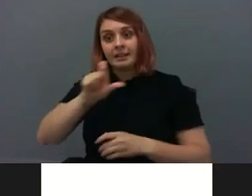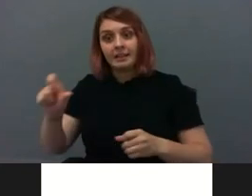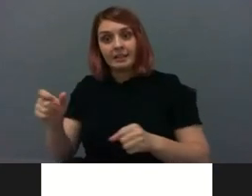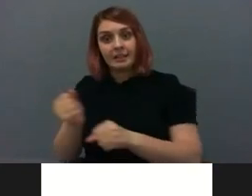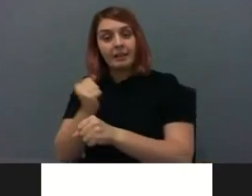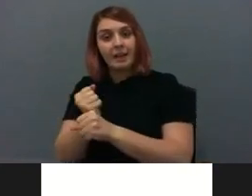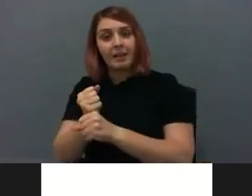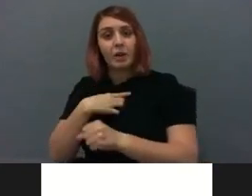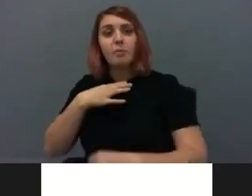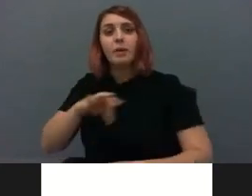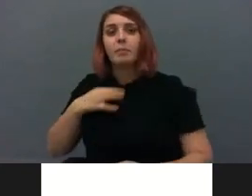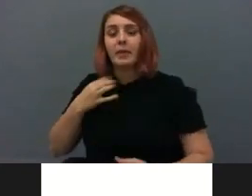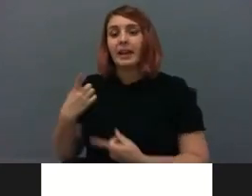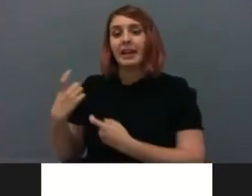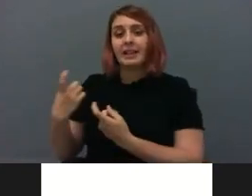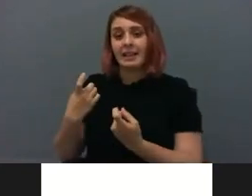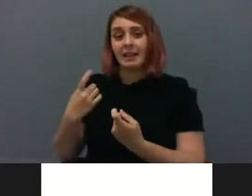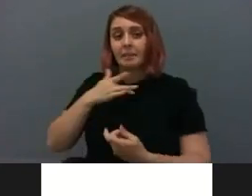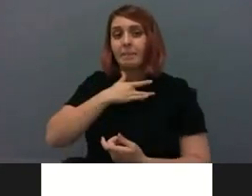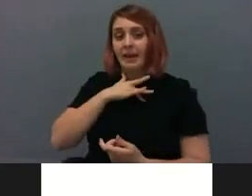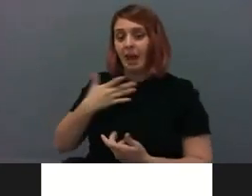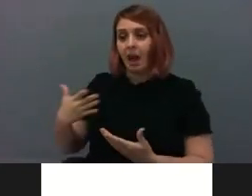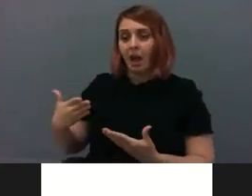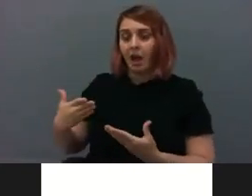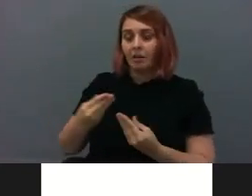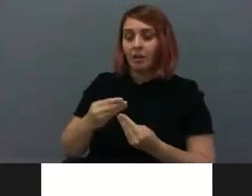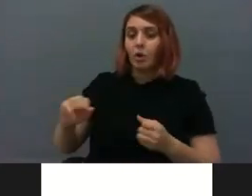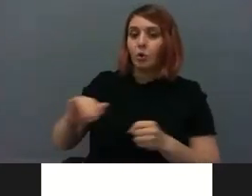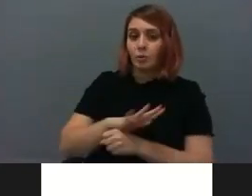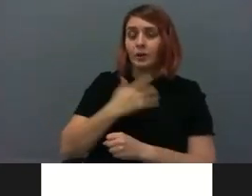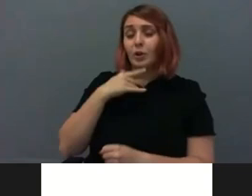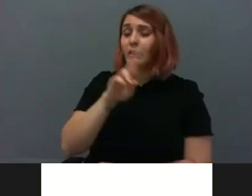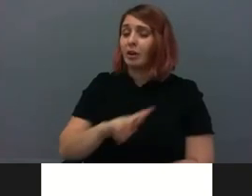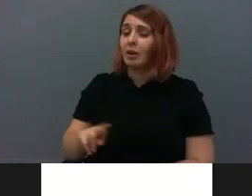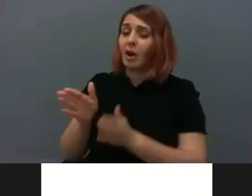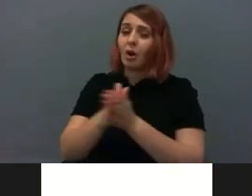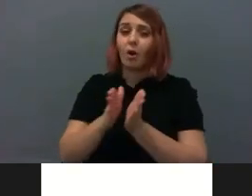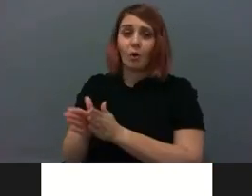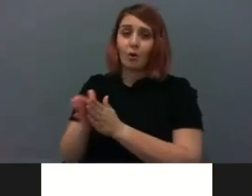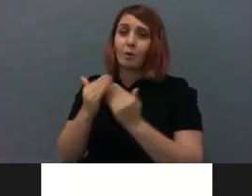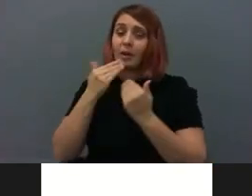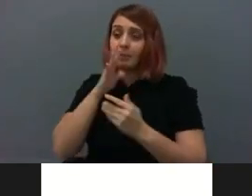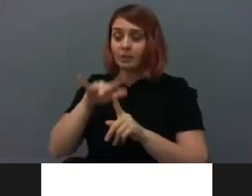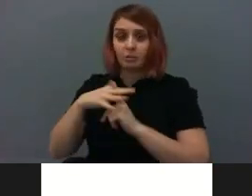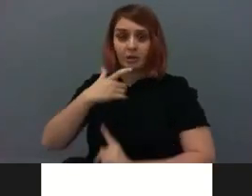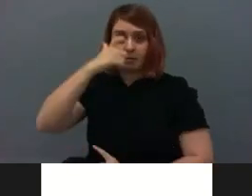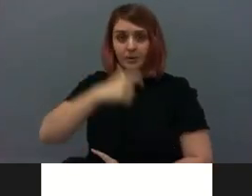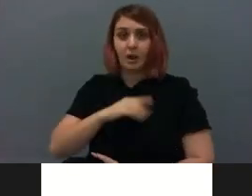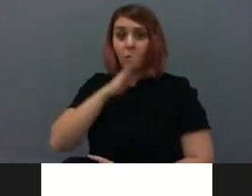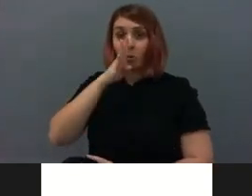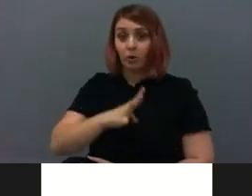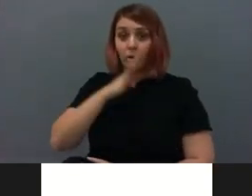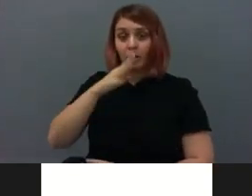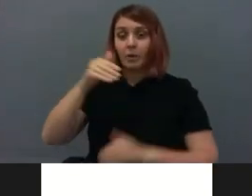de mis posibilidades tengo cubiertas las necesidades de María. Y en ese sentido reitero mi agradecimiento a mis compañeros, que sabiendo mi situación personal cada 4 años me siguen